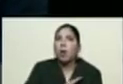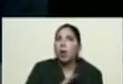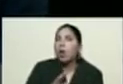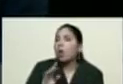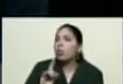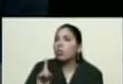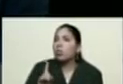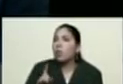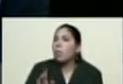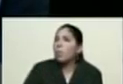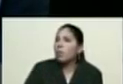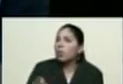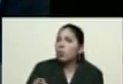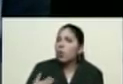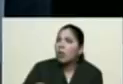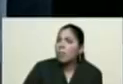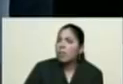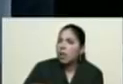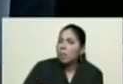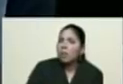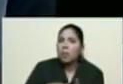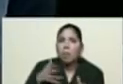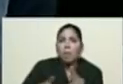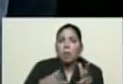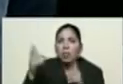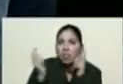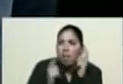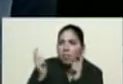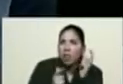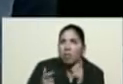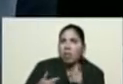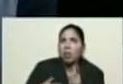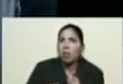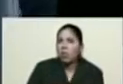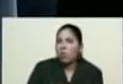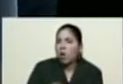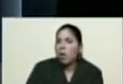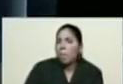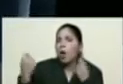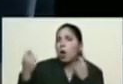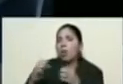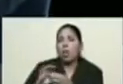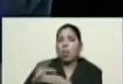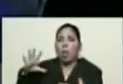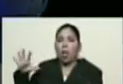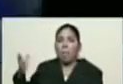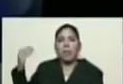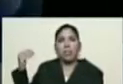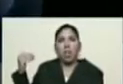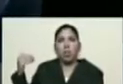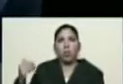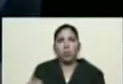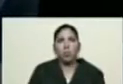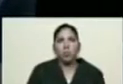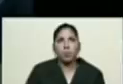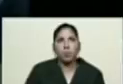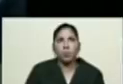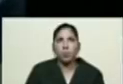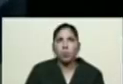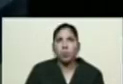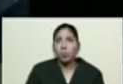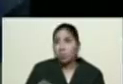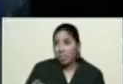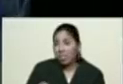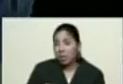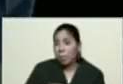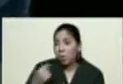¿Por qué nombra tanto a Chávez? Casi diciéndole: rompa con Chávez, Chávez es el pasado. Alguno incluso le dijo: ese plan de la